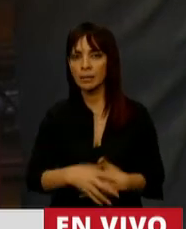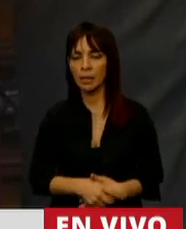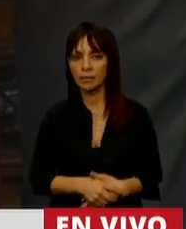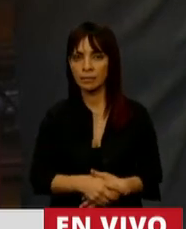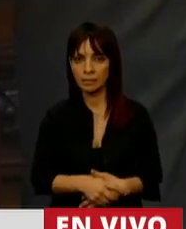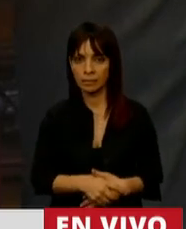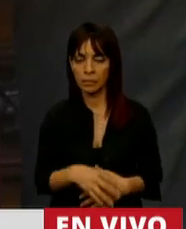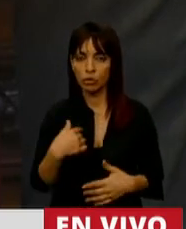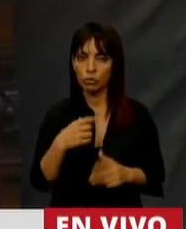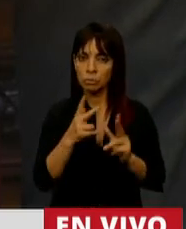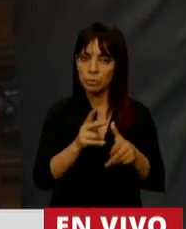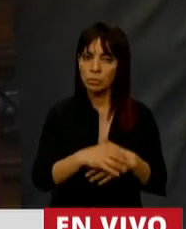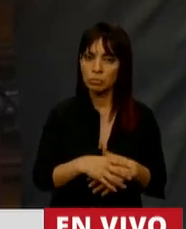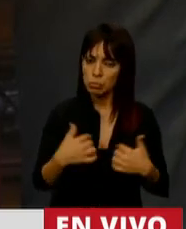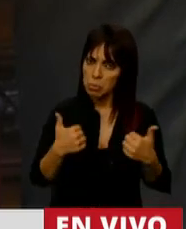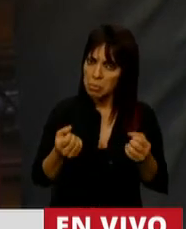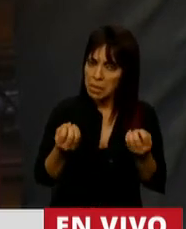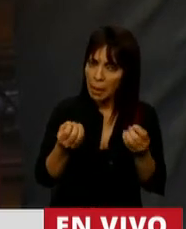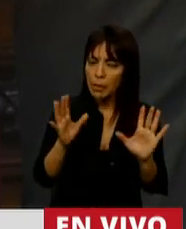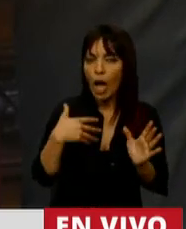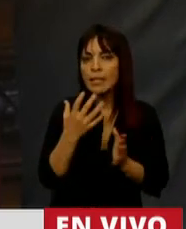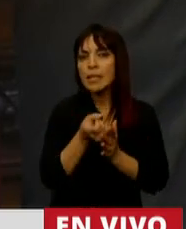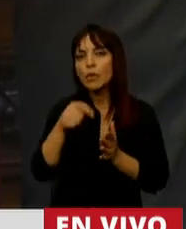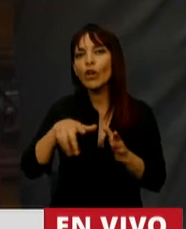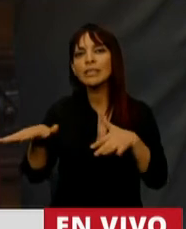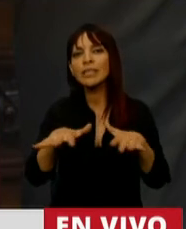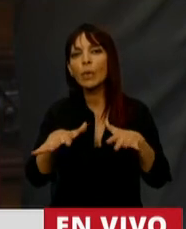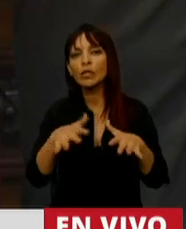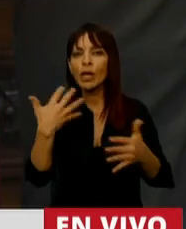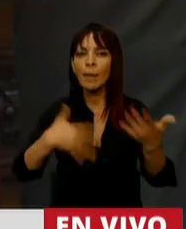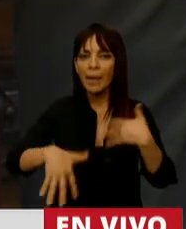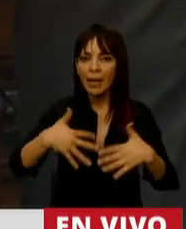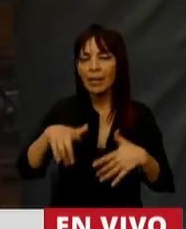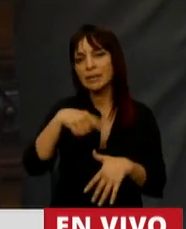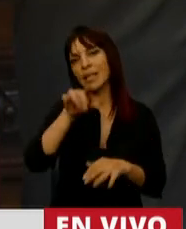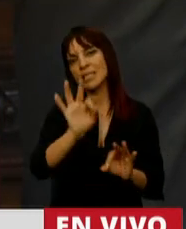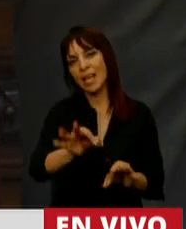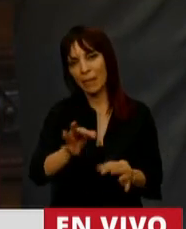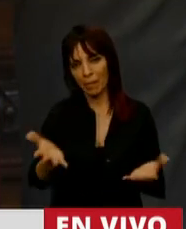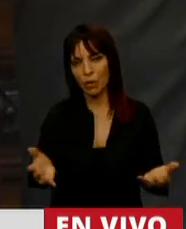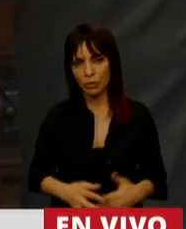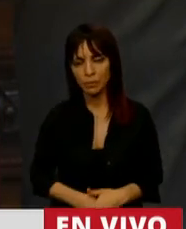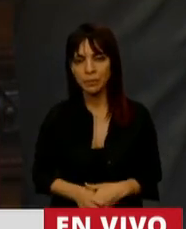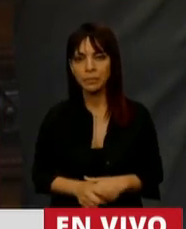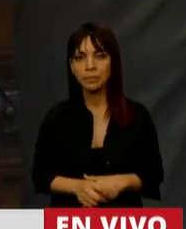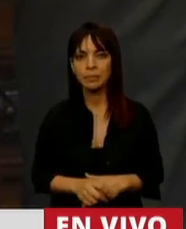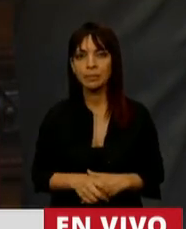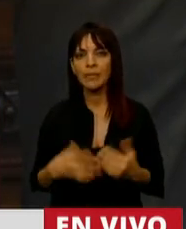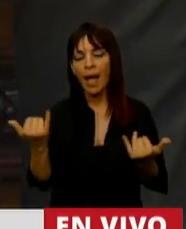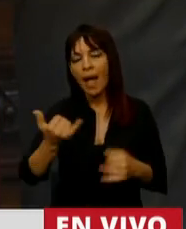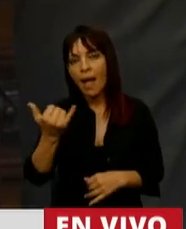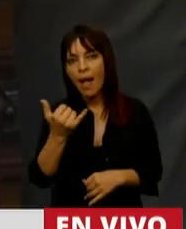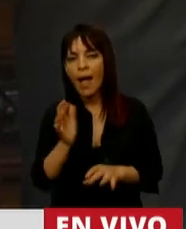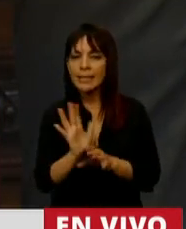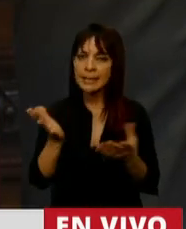personalmente, de que estamos en una situación de emergencia, como todos sabemos, y que por lo tanto existe